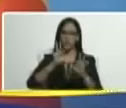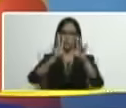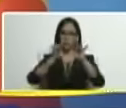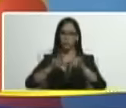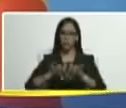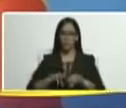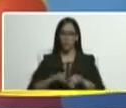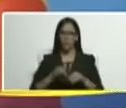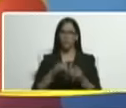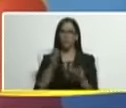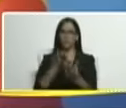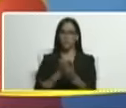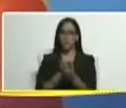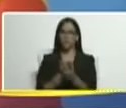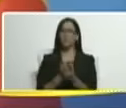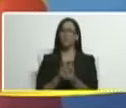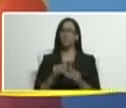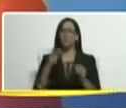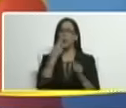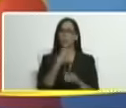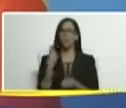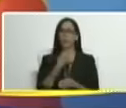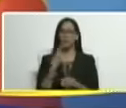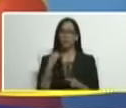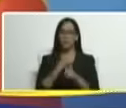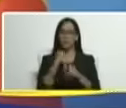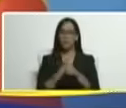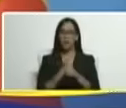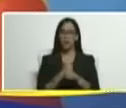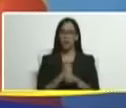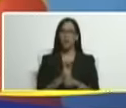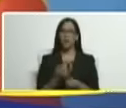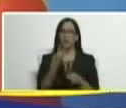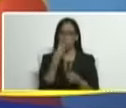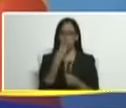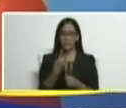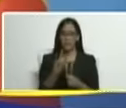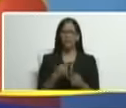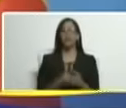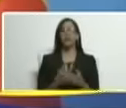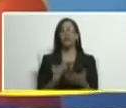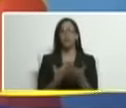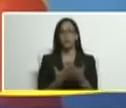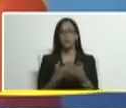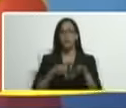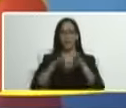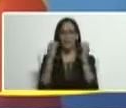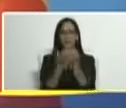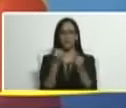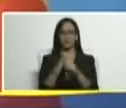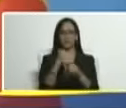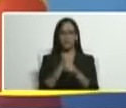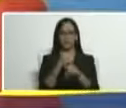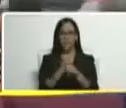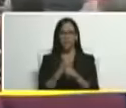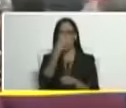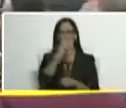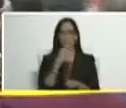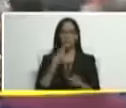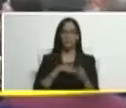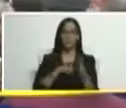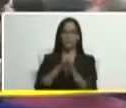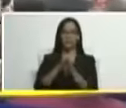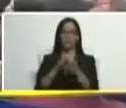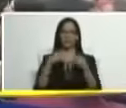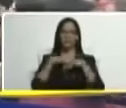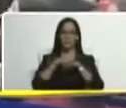de compromiso de trabajo al frente de la clase obrera como un compromiso de avance y desarrollo